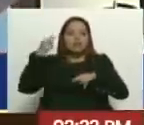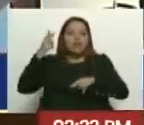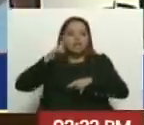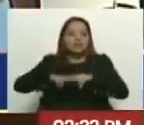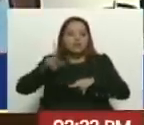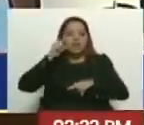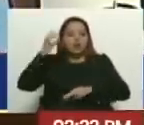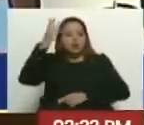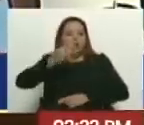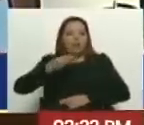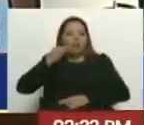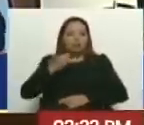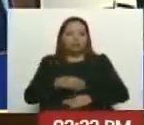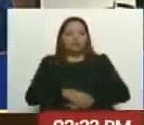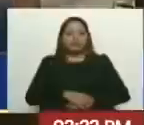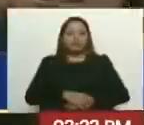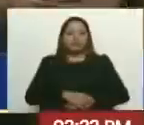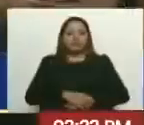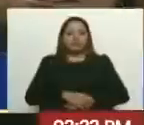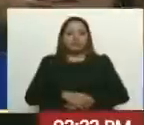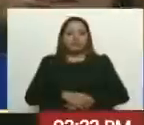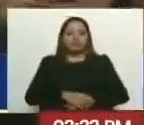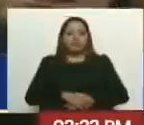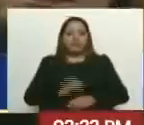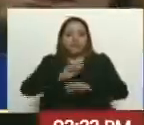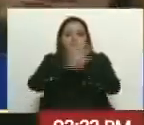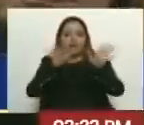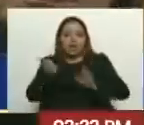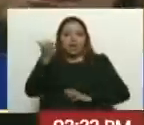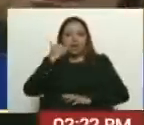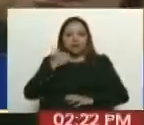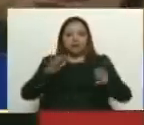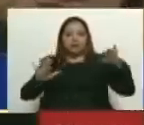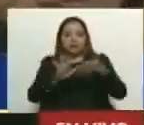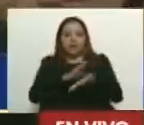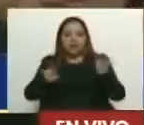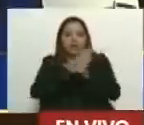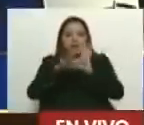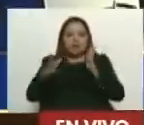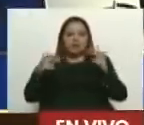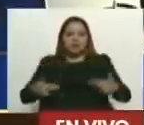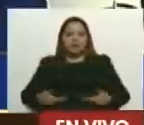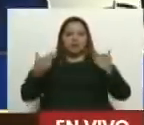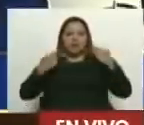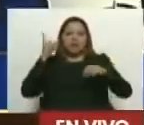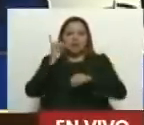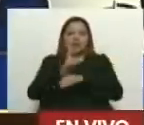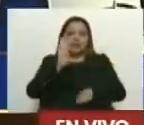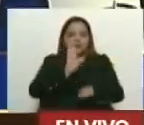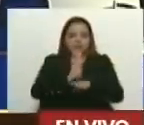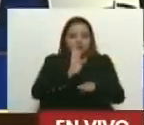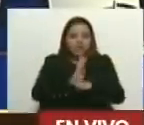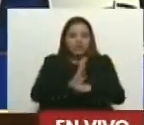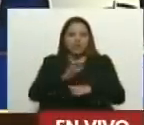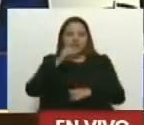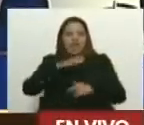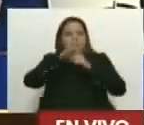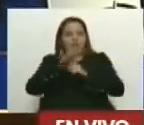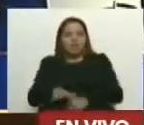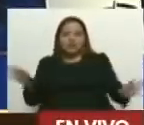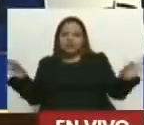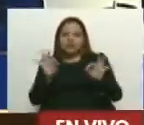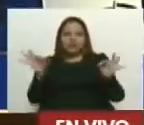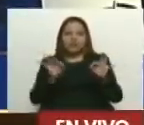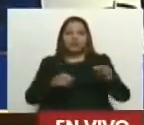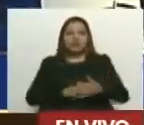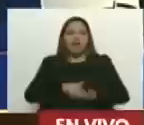Adolescentes, en franca violación a las garantías de derechos humanos que deben proteger sin discriminación alguna